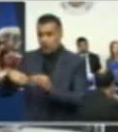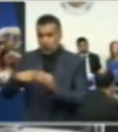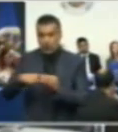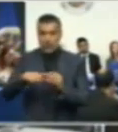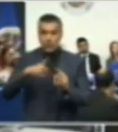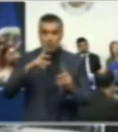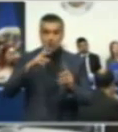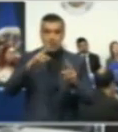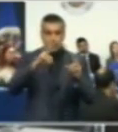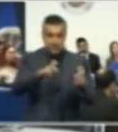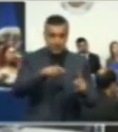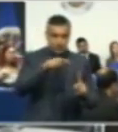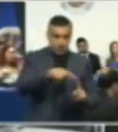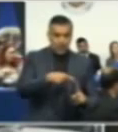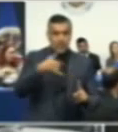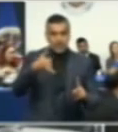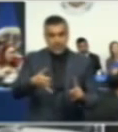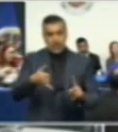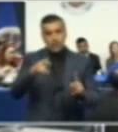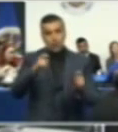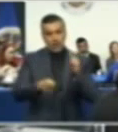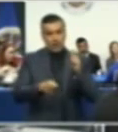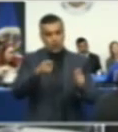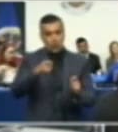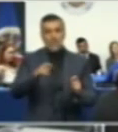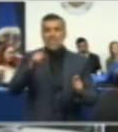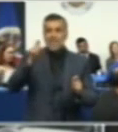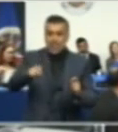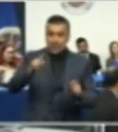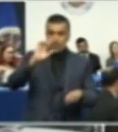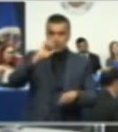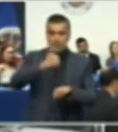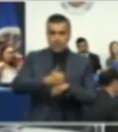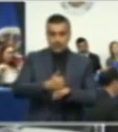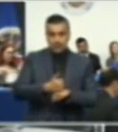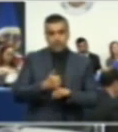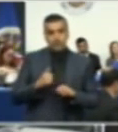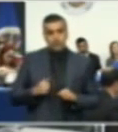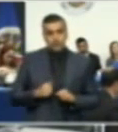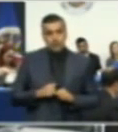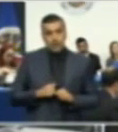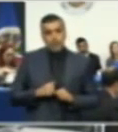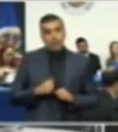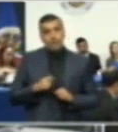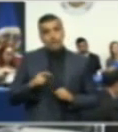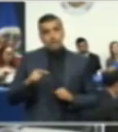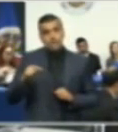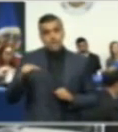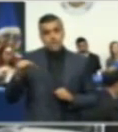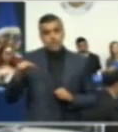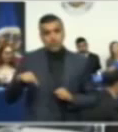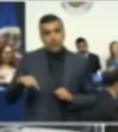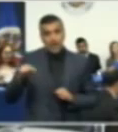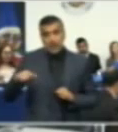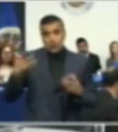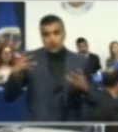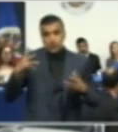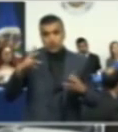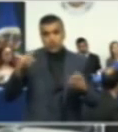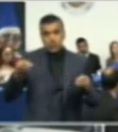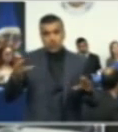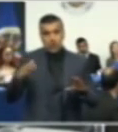los problemas puntuales y las modificaciones concretas que deben establecerse. De alguna forma, esto lo hemos hecho antes de la